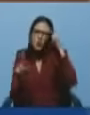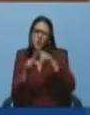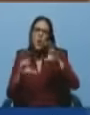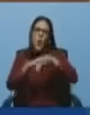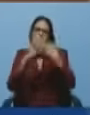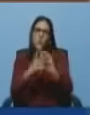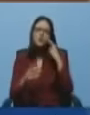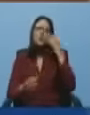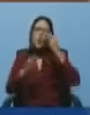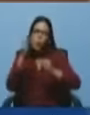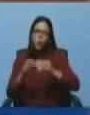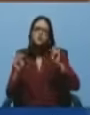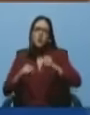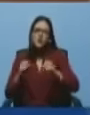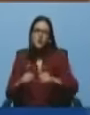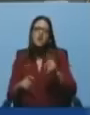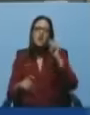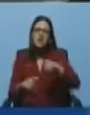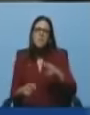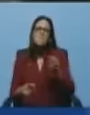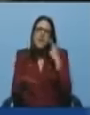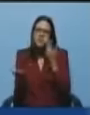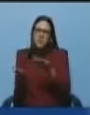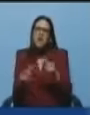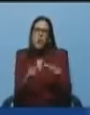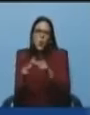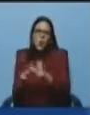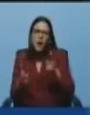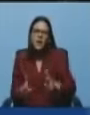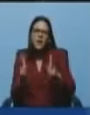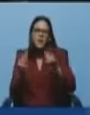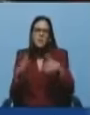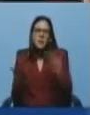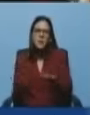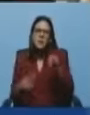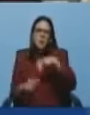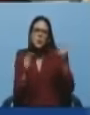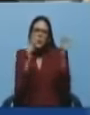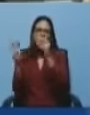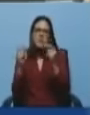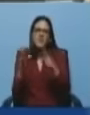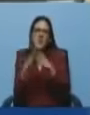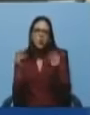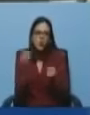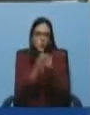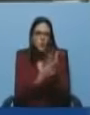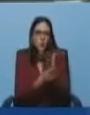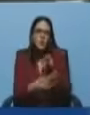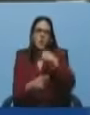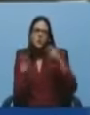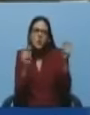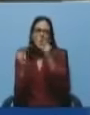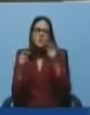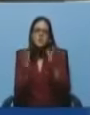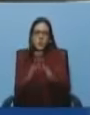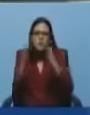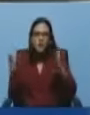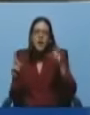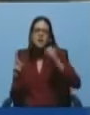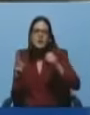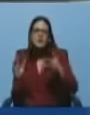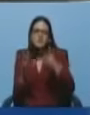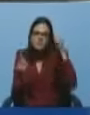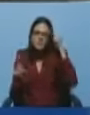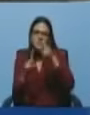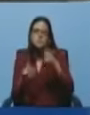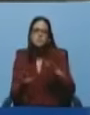más justo y humanitario, un espacio que permitirá un debate fructífero, un debate amplio de lo que